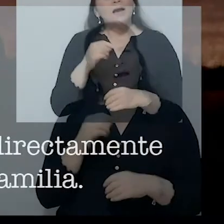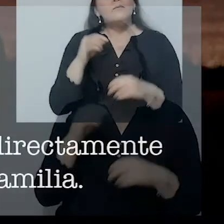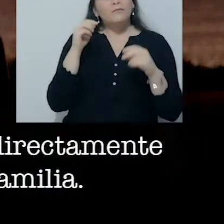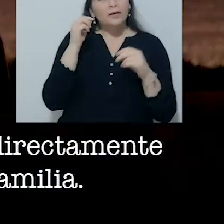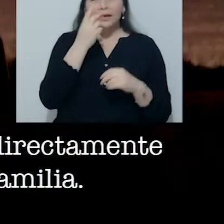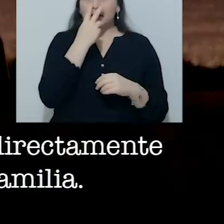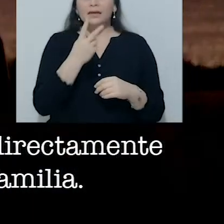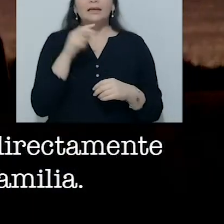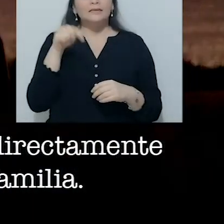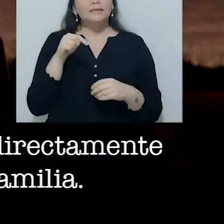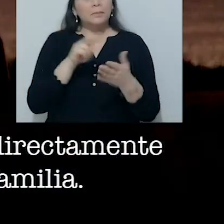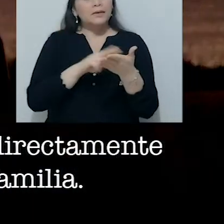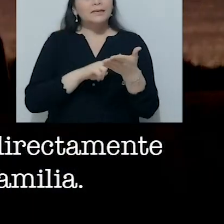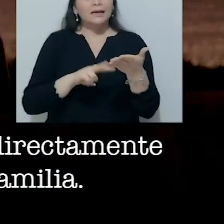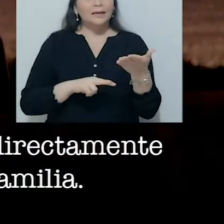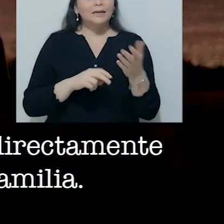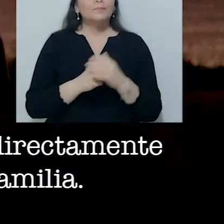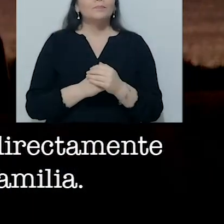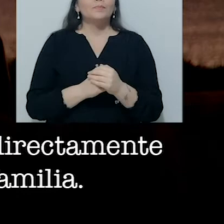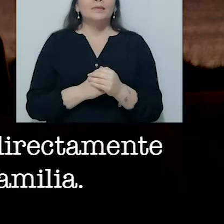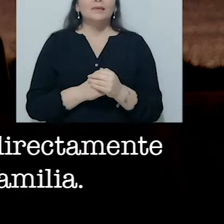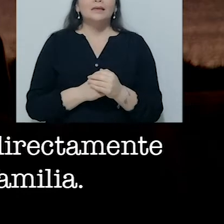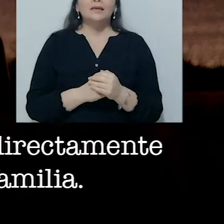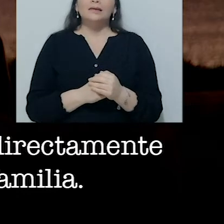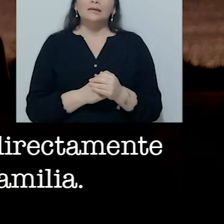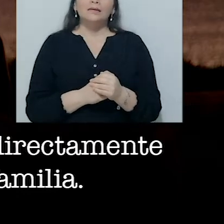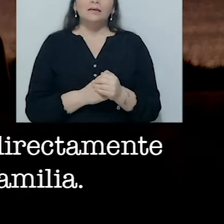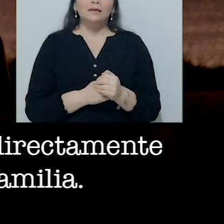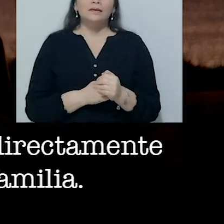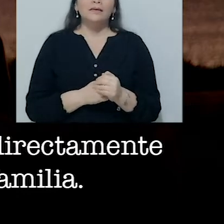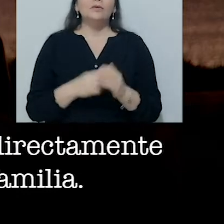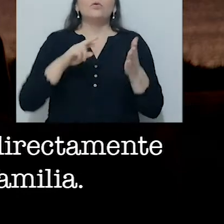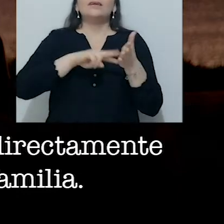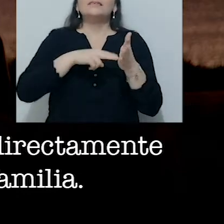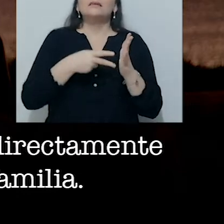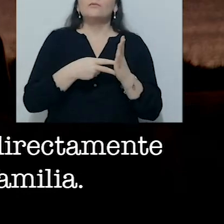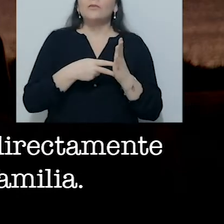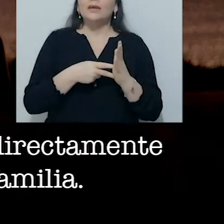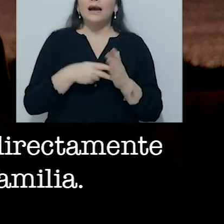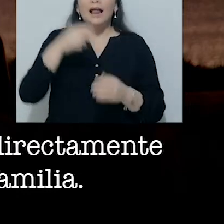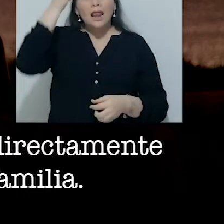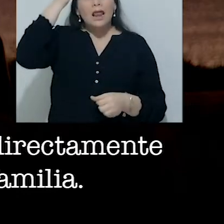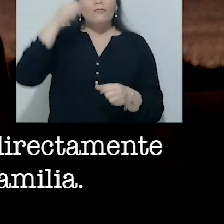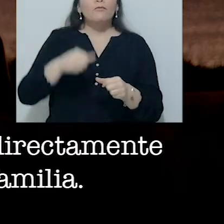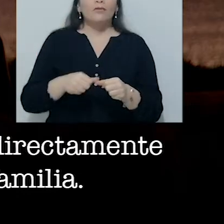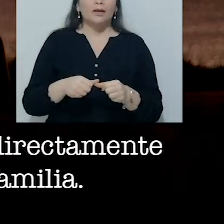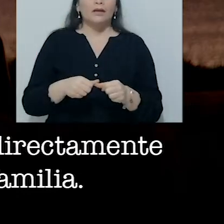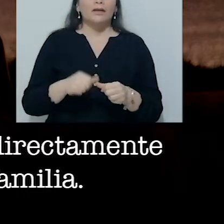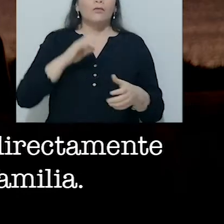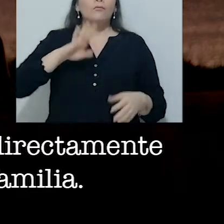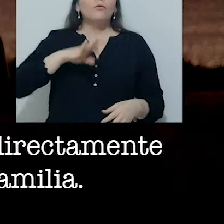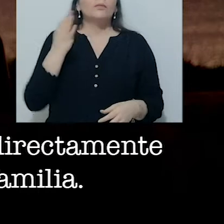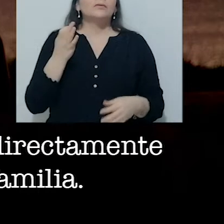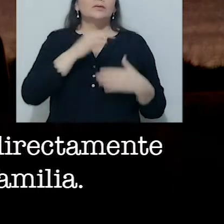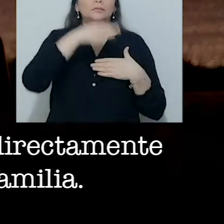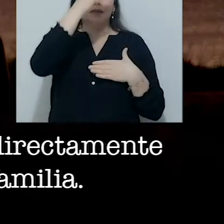pasaje que hemos leído y por supuesto que nos da un marco de lo que significa la fe y la formación espiritual